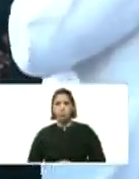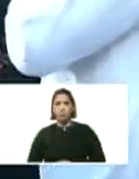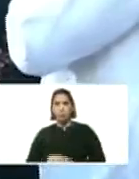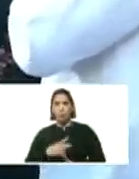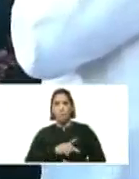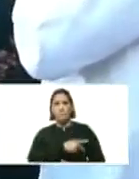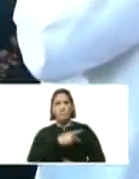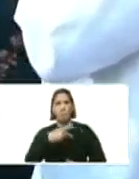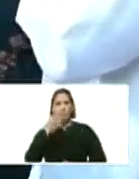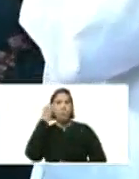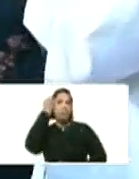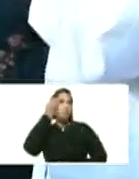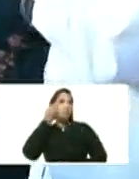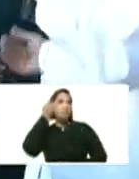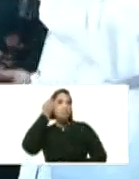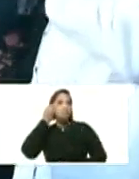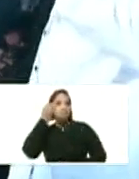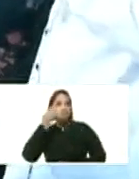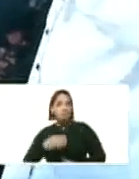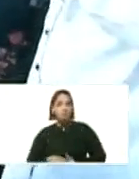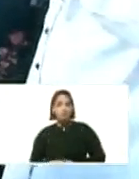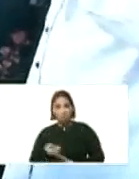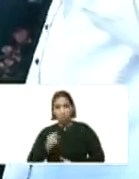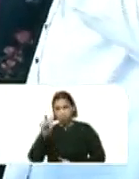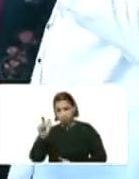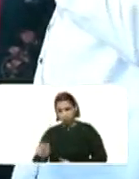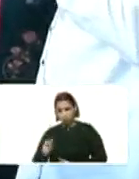Rodríguez, pensador. Aquí está el poeta,